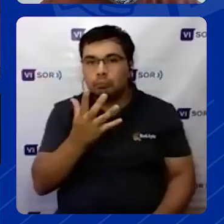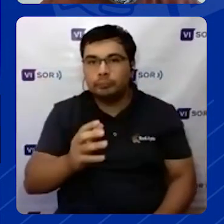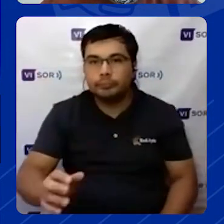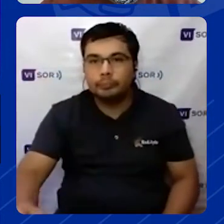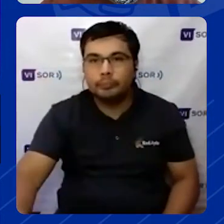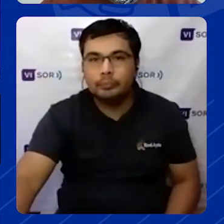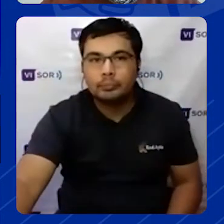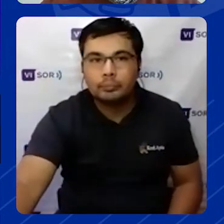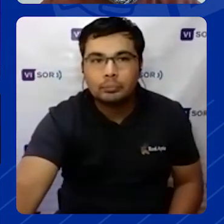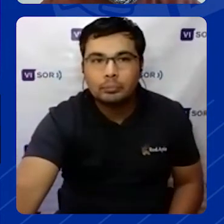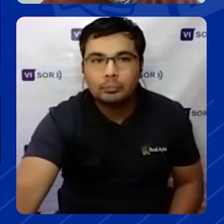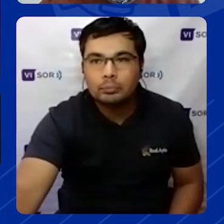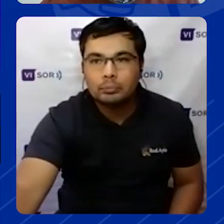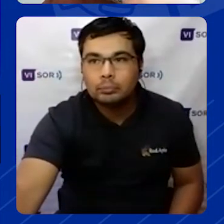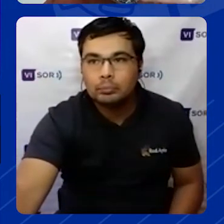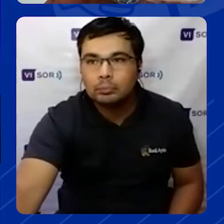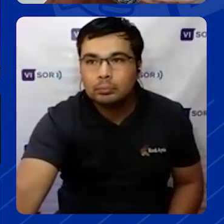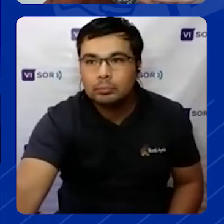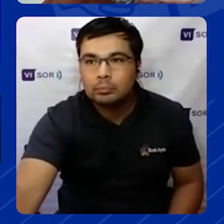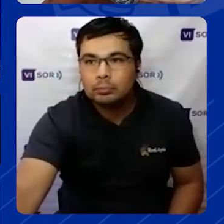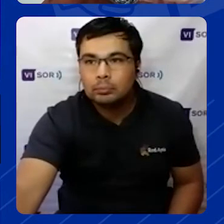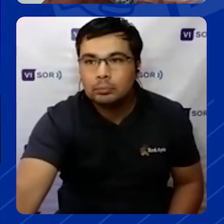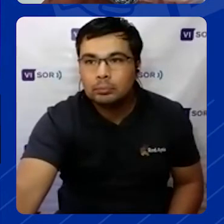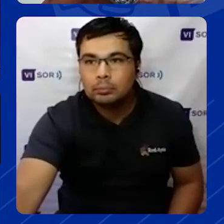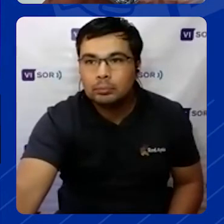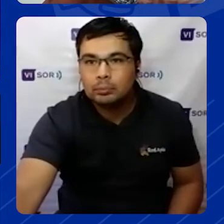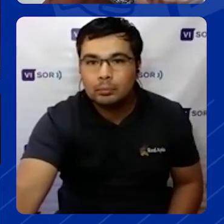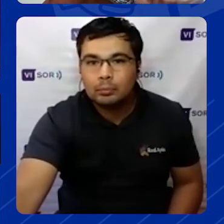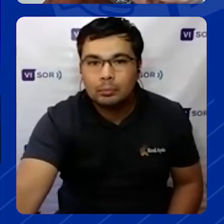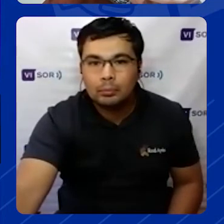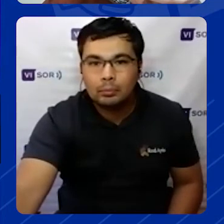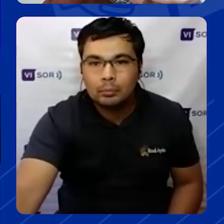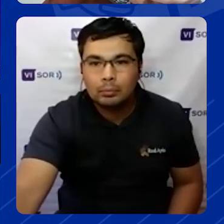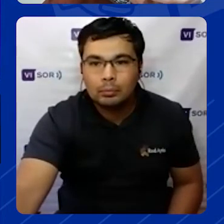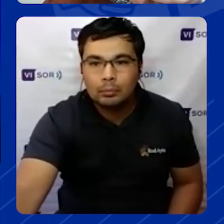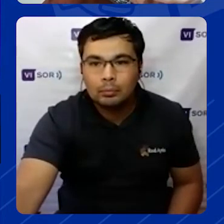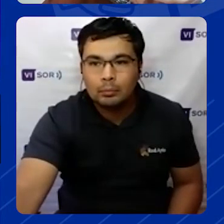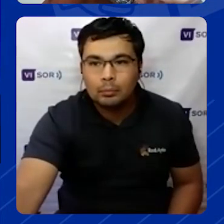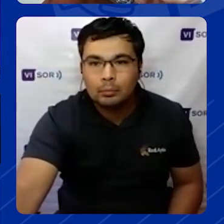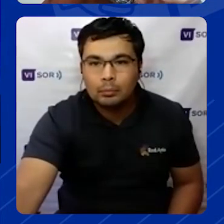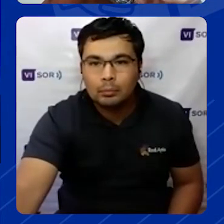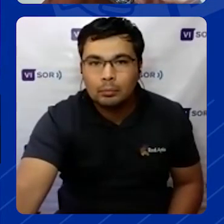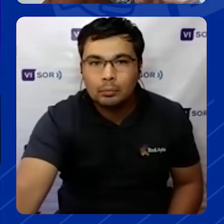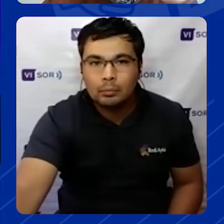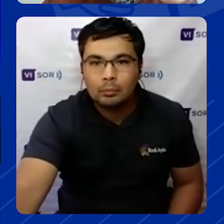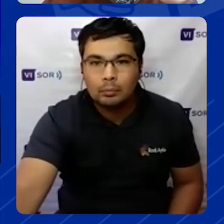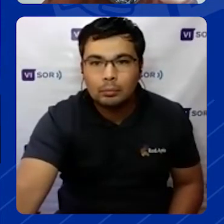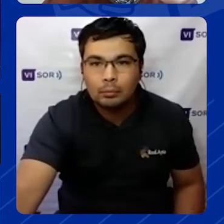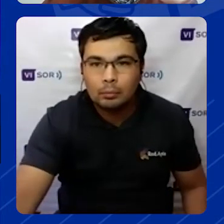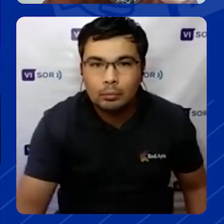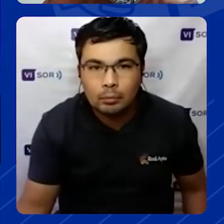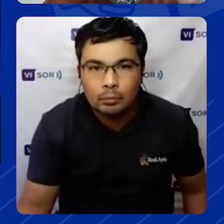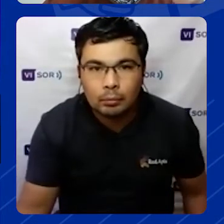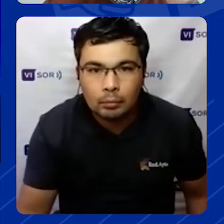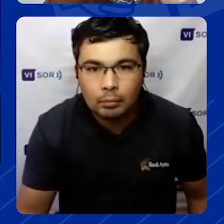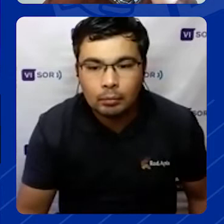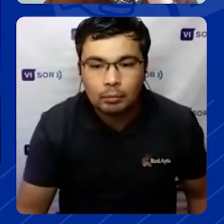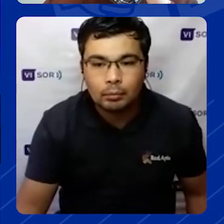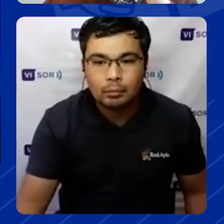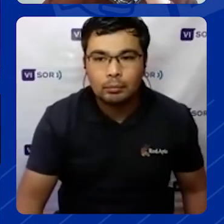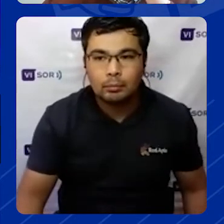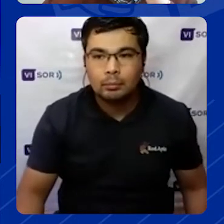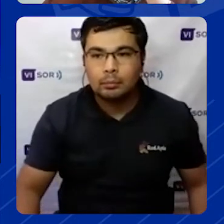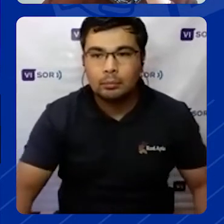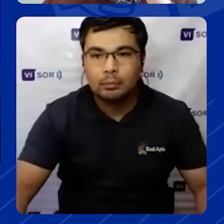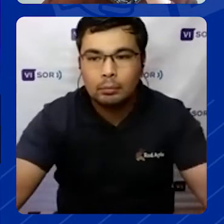No sé ahí, Jimena y Catalina. No sé. La verdad que no sé qué contestar, no sé si Catalina podría apoyar, pero